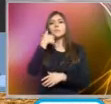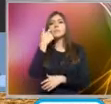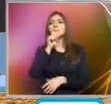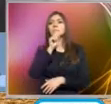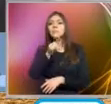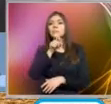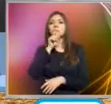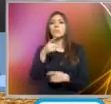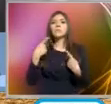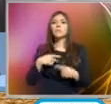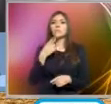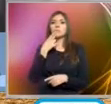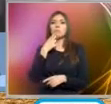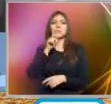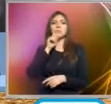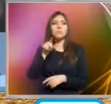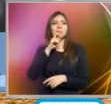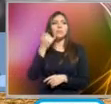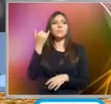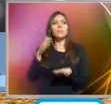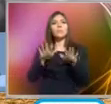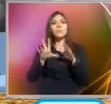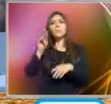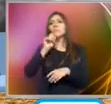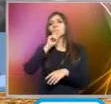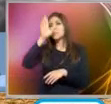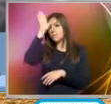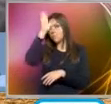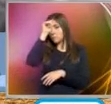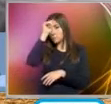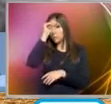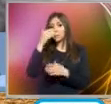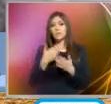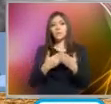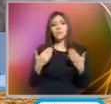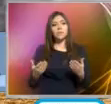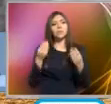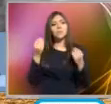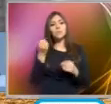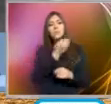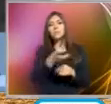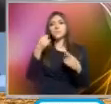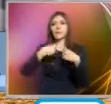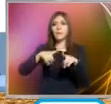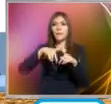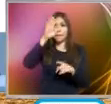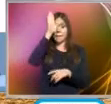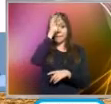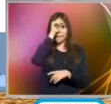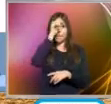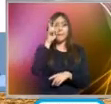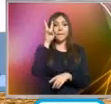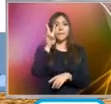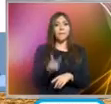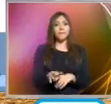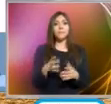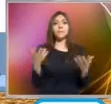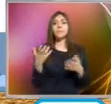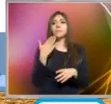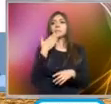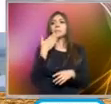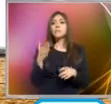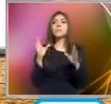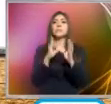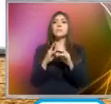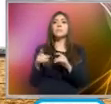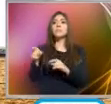con la misma persona y de repente no tenemos los mismos acuerdos. Ahora bien, bueno, muchos de estos acuerdos realmente no se llevan de manera explícita. A lo